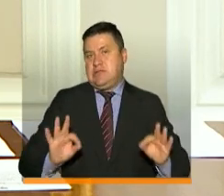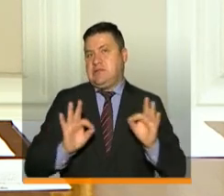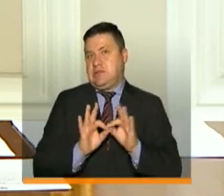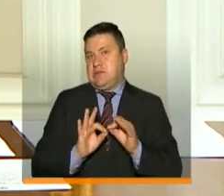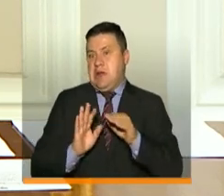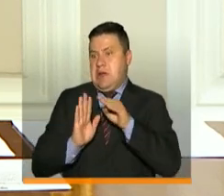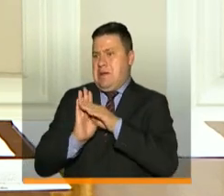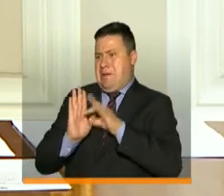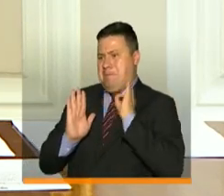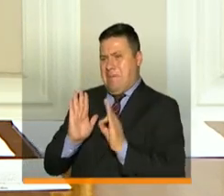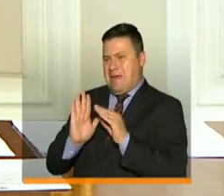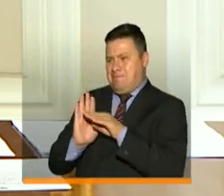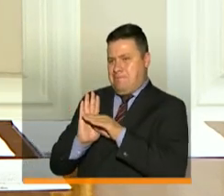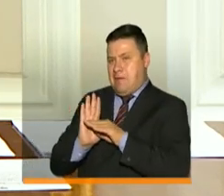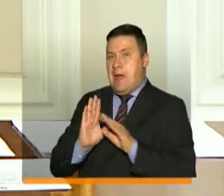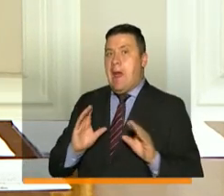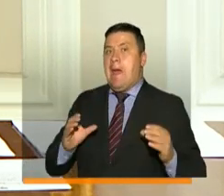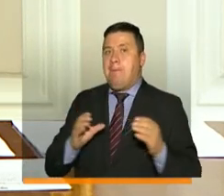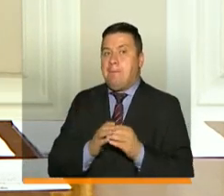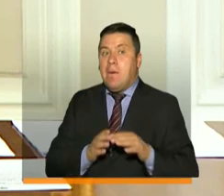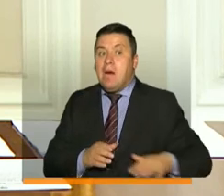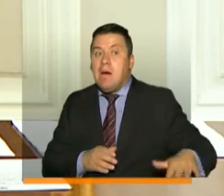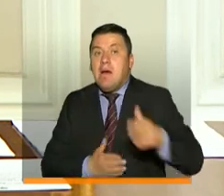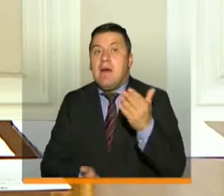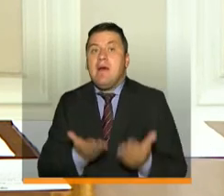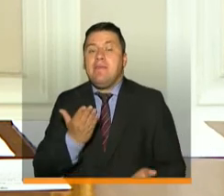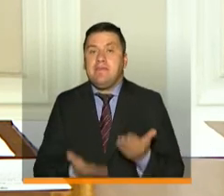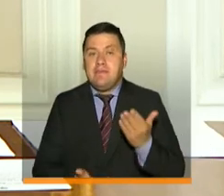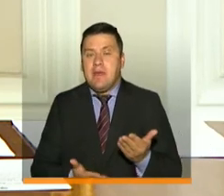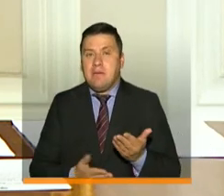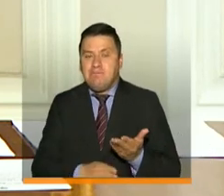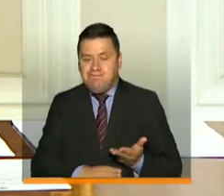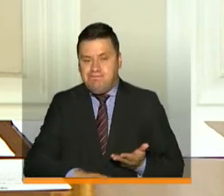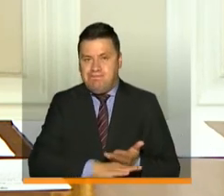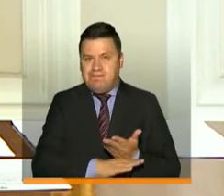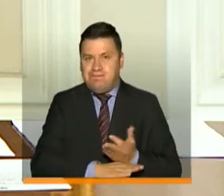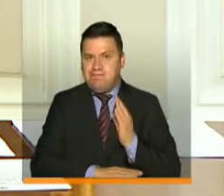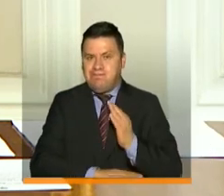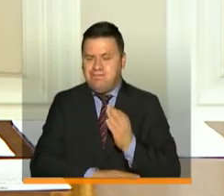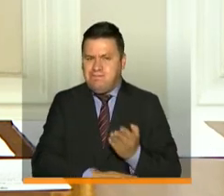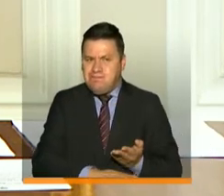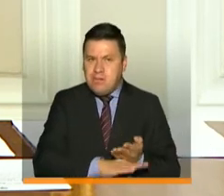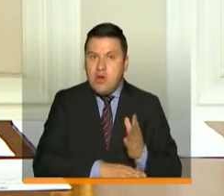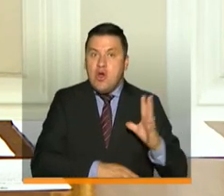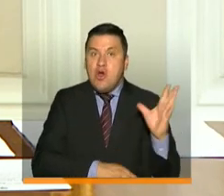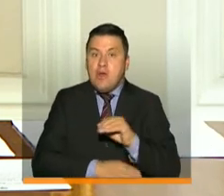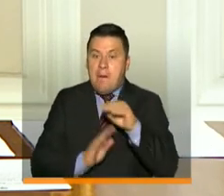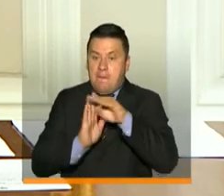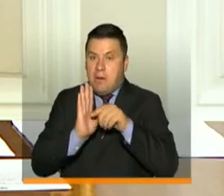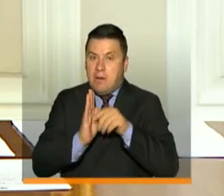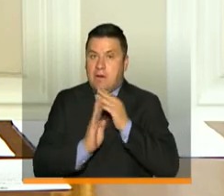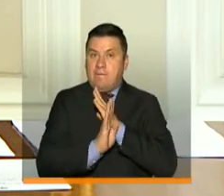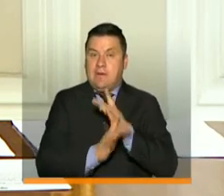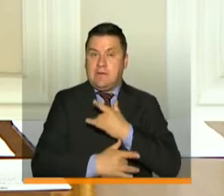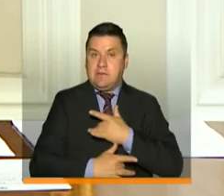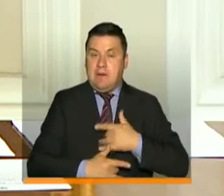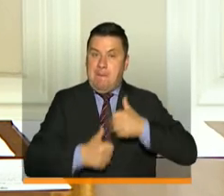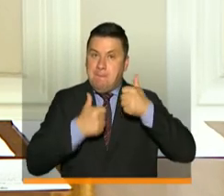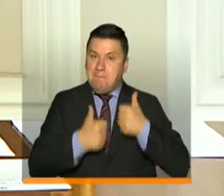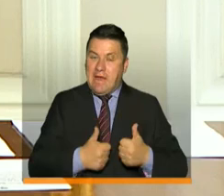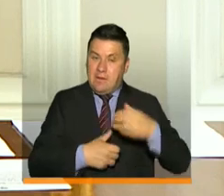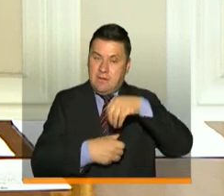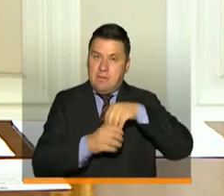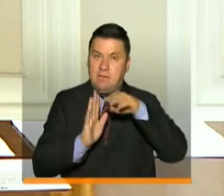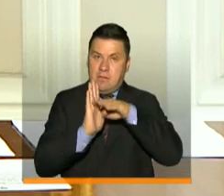las medidas sean adoptadas siempre con el estricto sentido de que todas las medidas de bioseguridad también